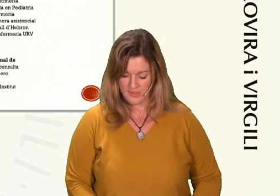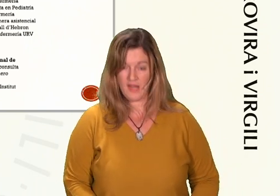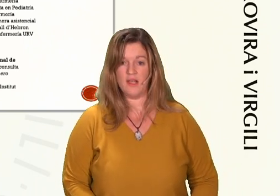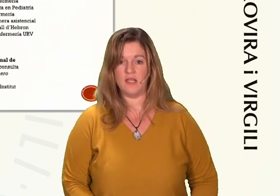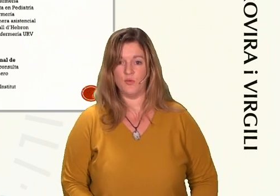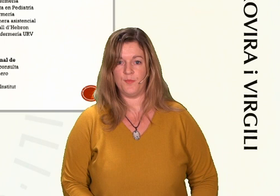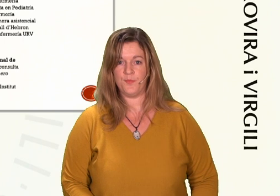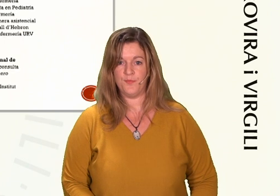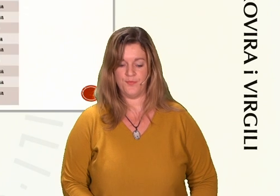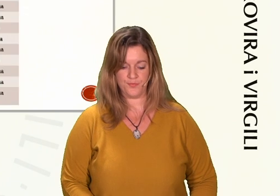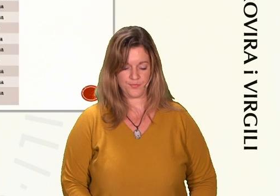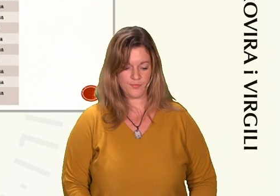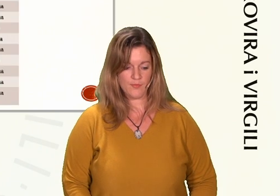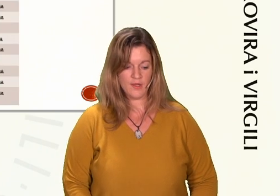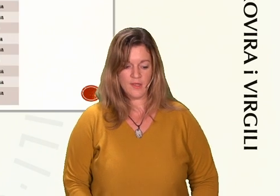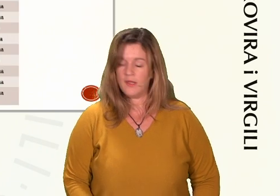Instituto Catalán de la Salud.